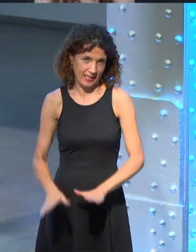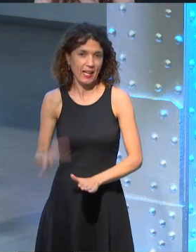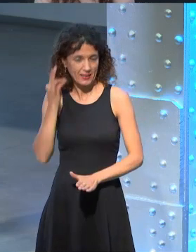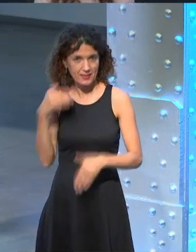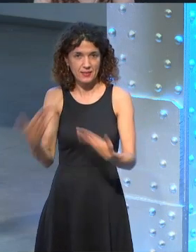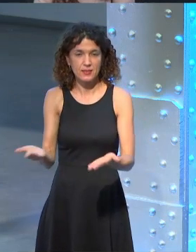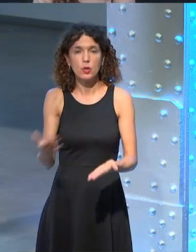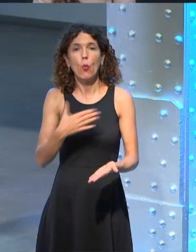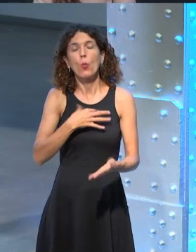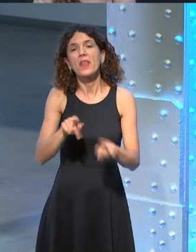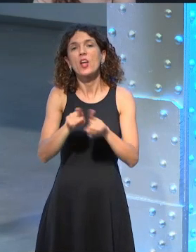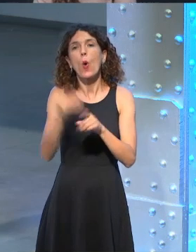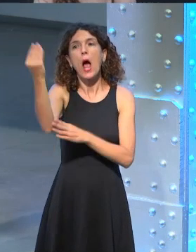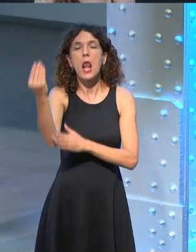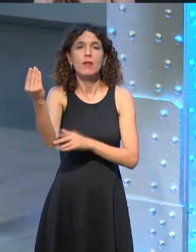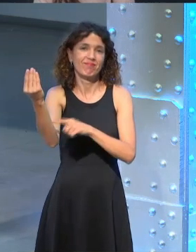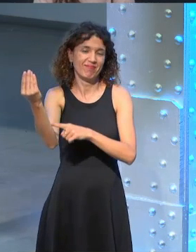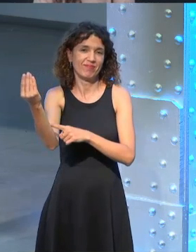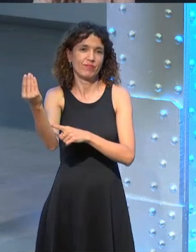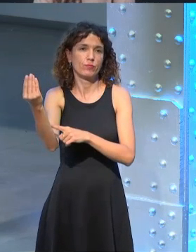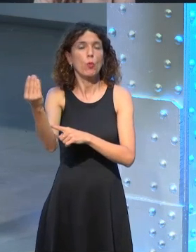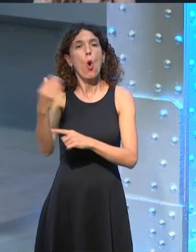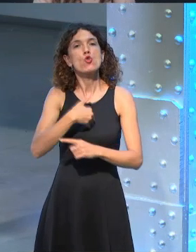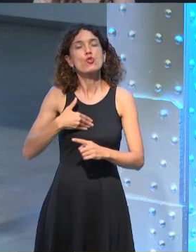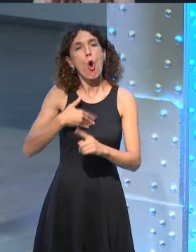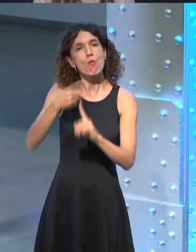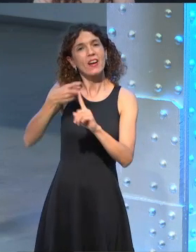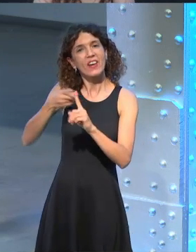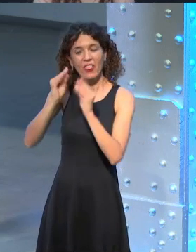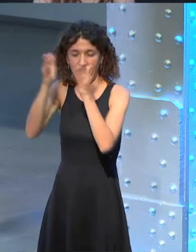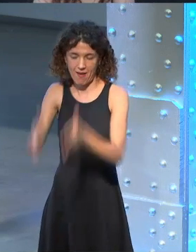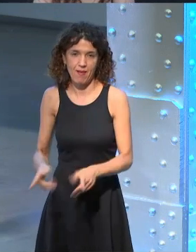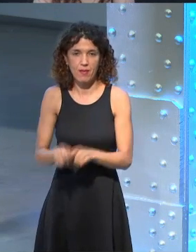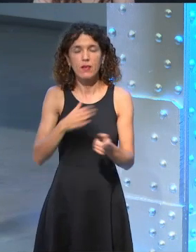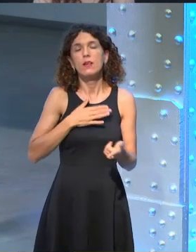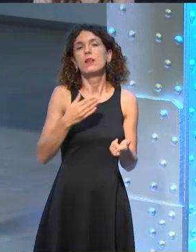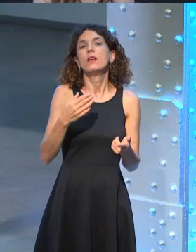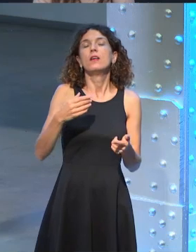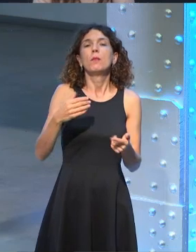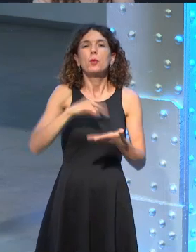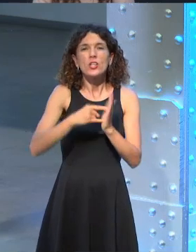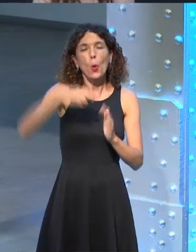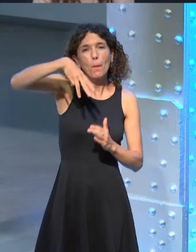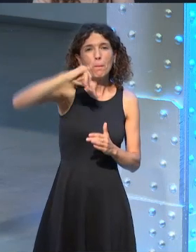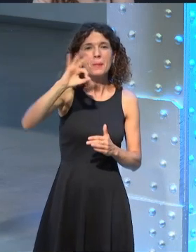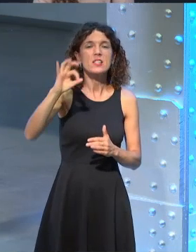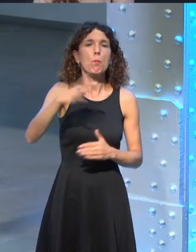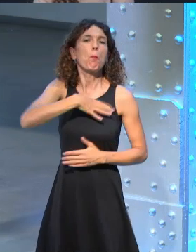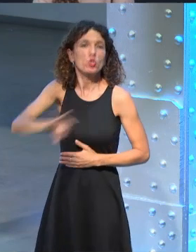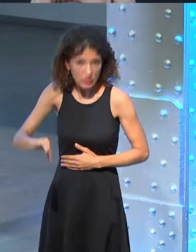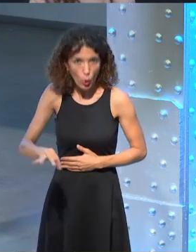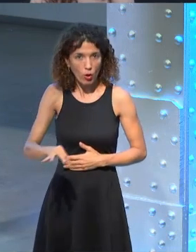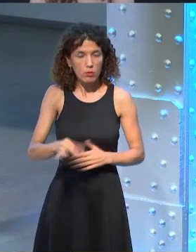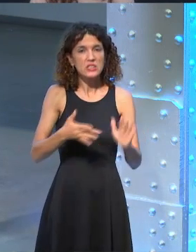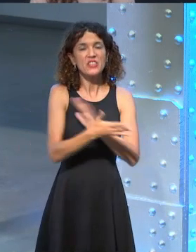Que pueda, pues bueno, tener ese role model, ¿no? Es un proyecto que se llama Miss Possible. Bueno, ¿por qué no? Es decir, ¿por qué no